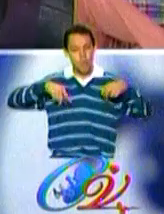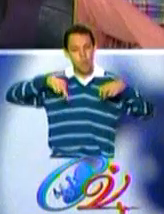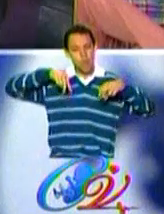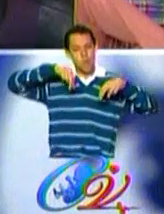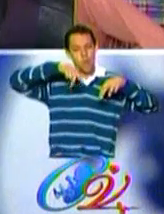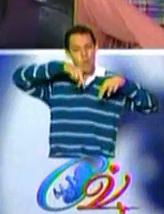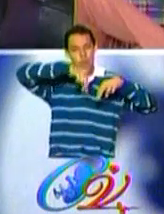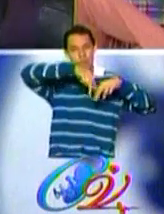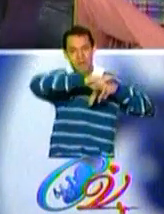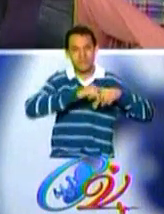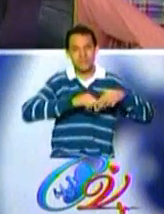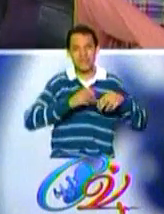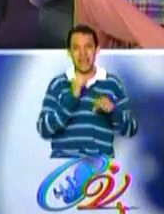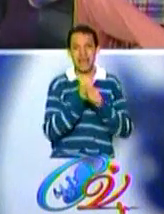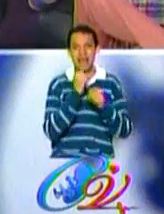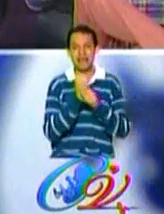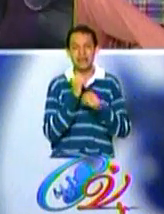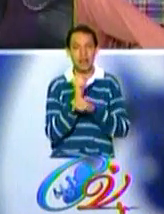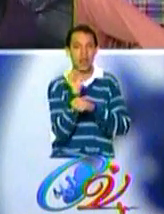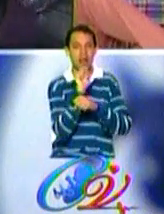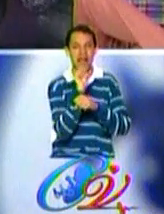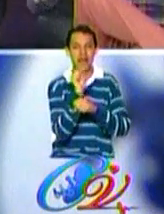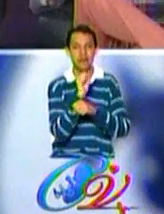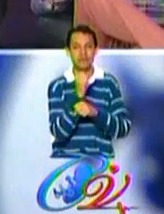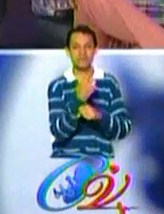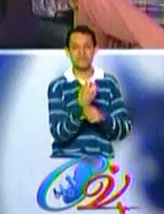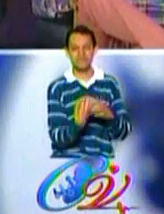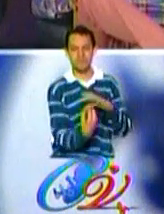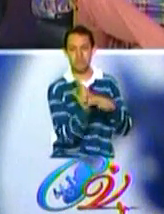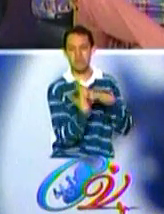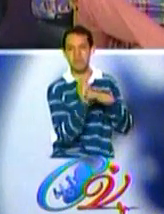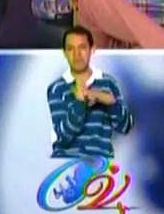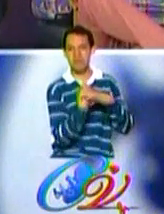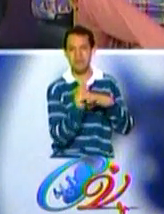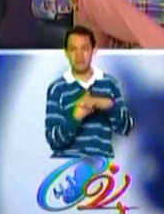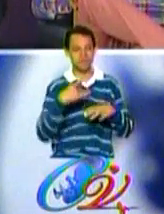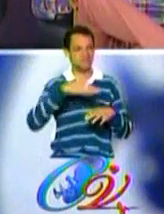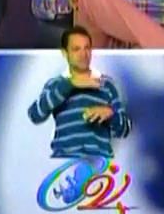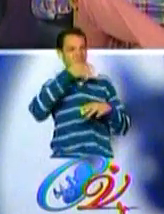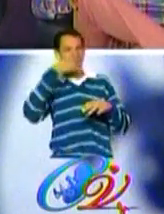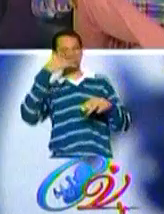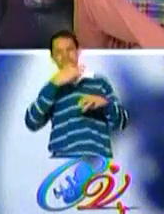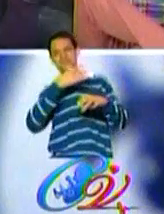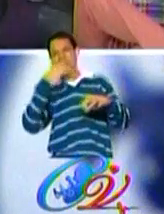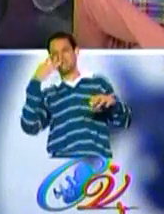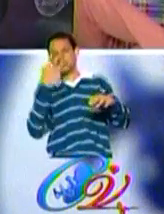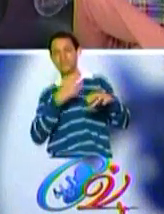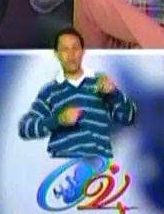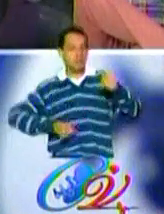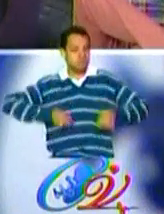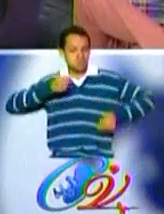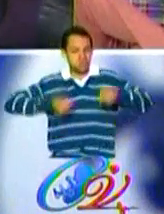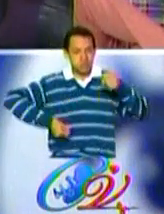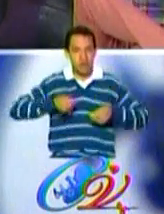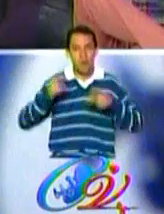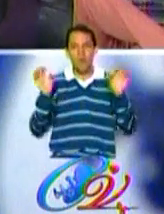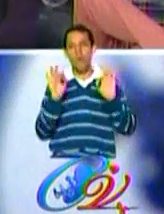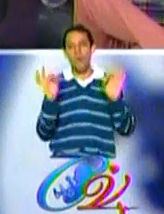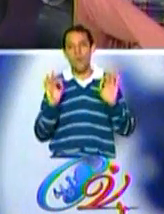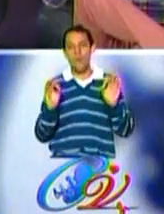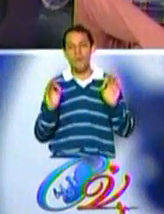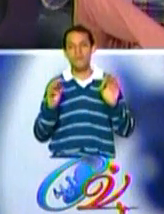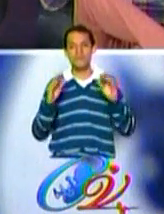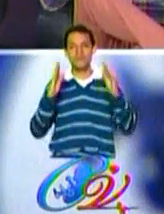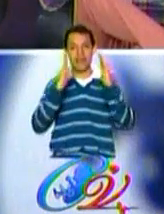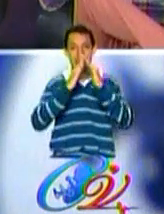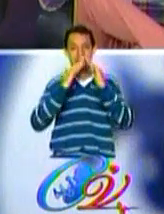todo ese monóxido de carbono y hizo un daño en esa parte celular que acaba de mencionar Carolina. Y la otra es la gente que cierra el garaje, prende el carro y empieza